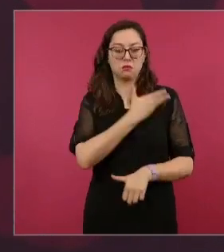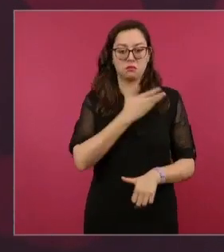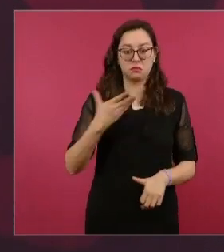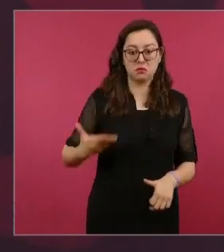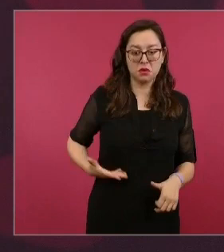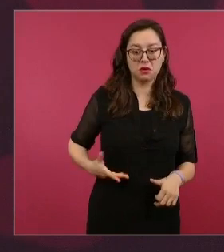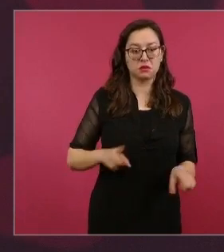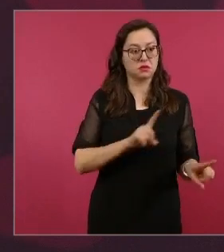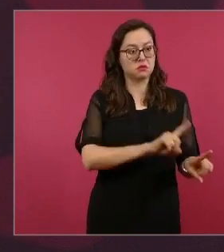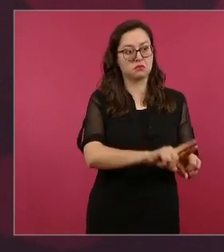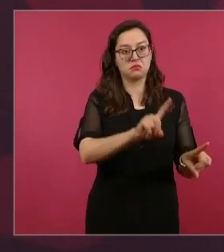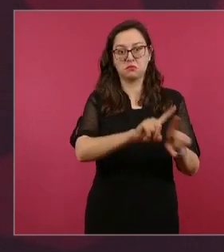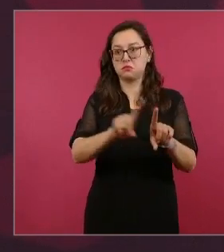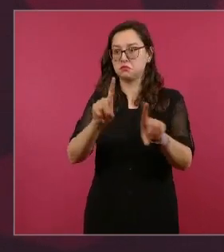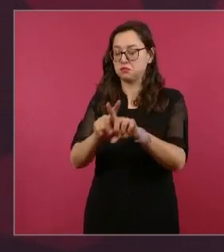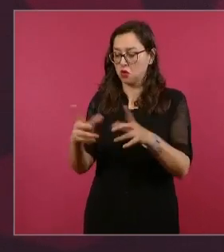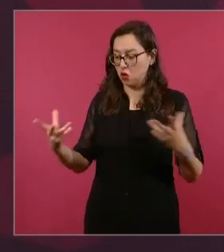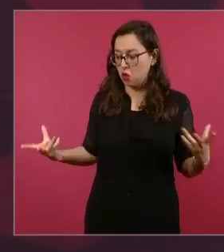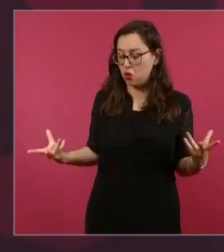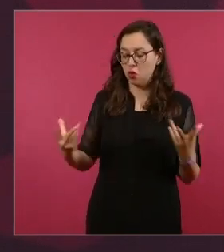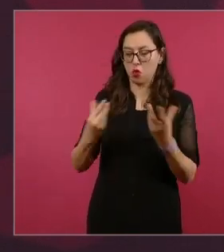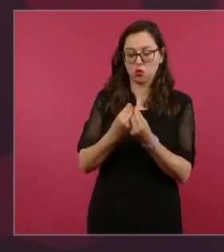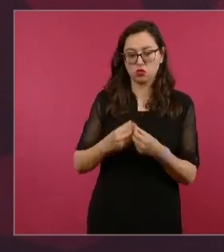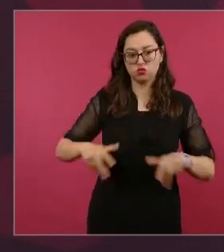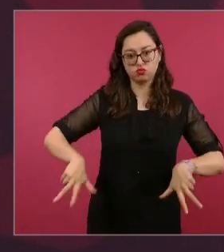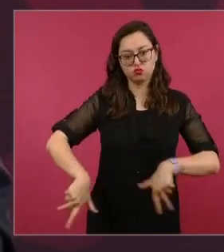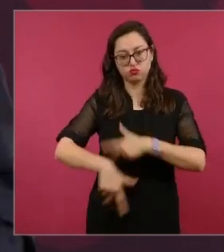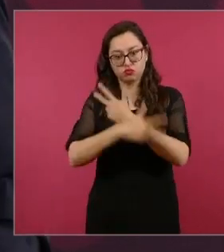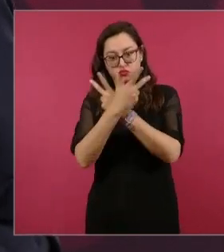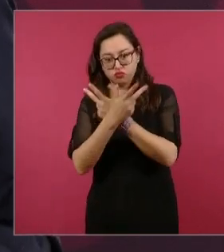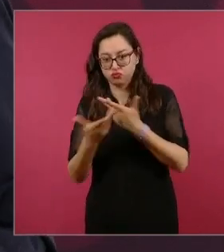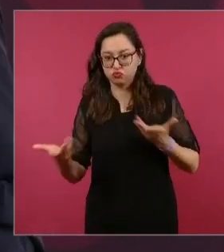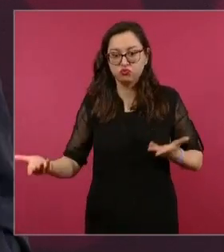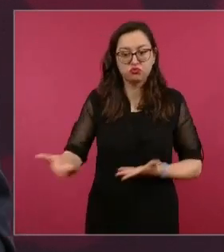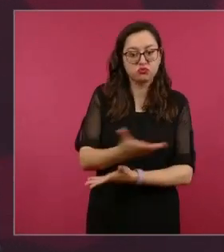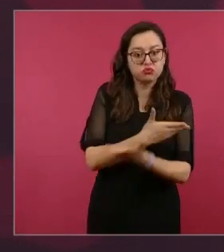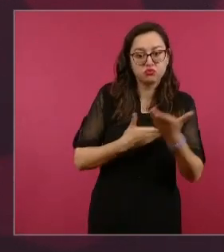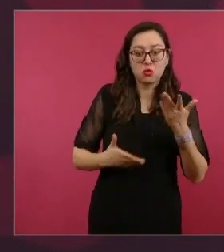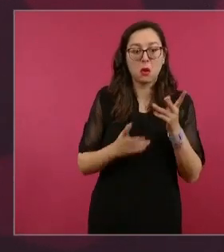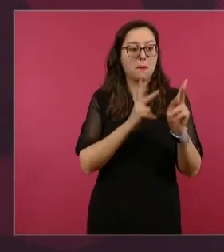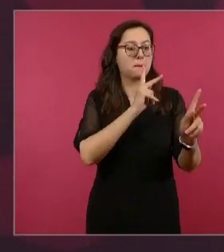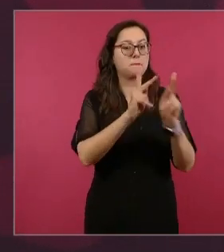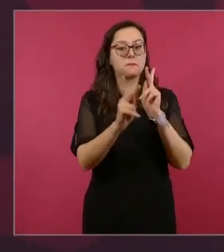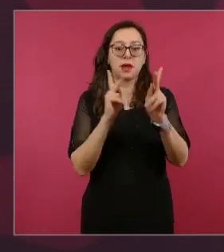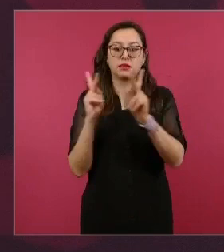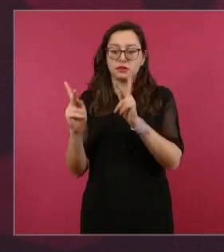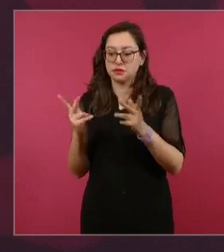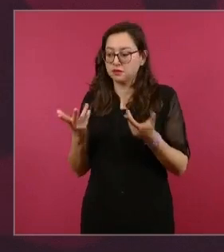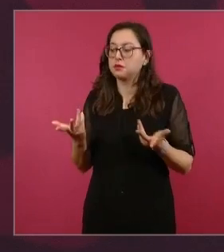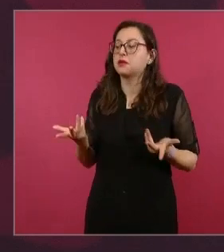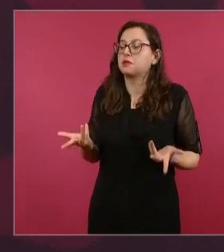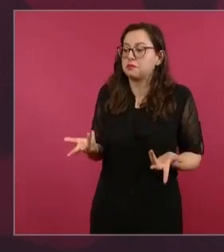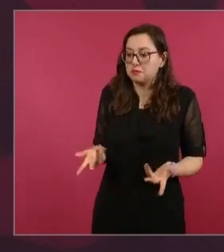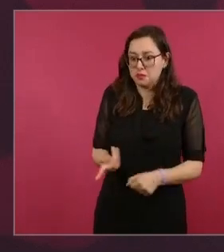nuestro planteamiento va orientado a eso, a